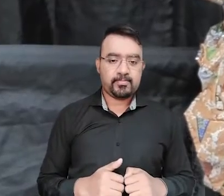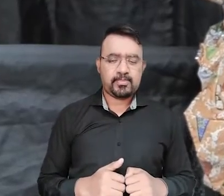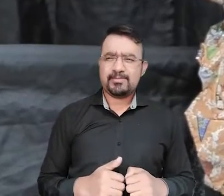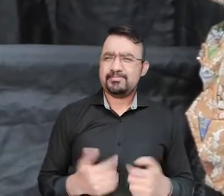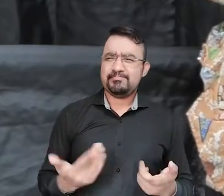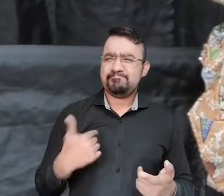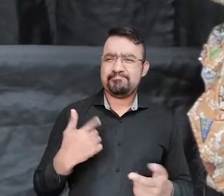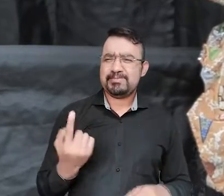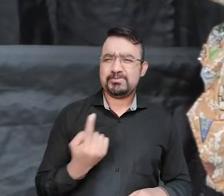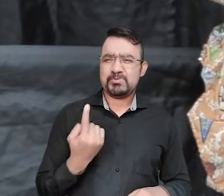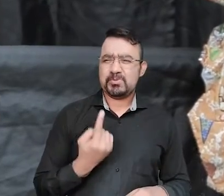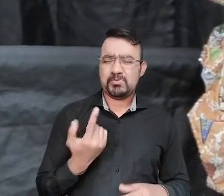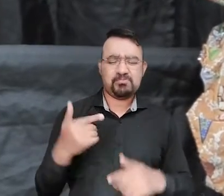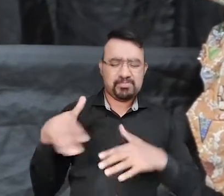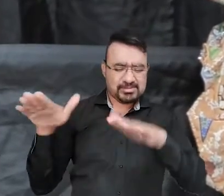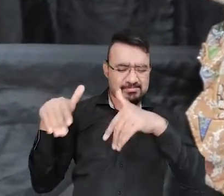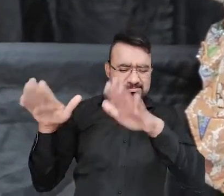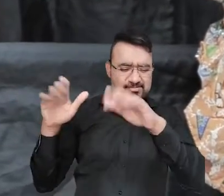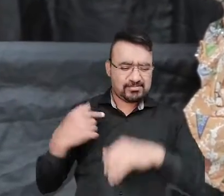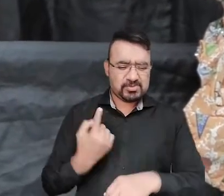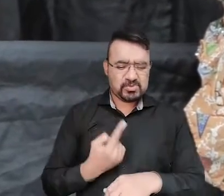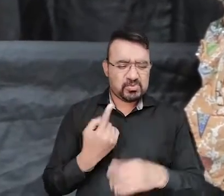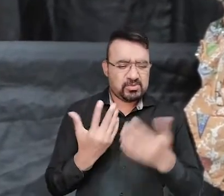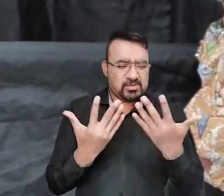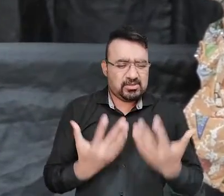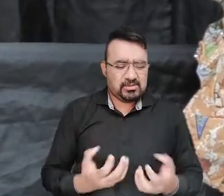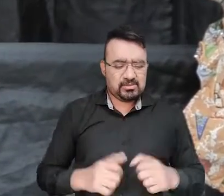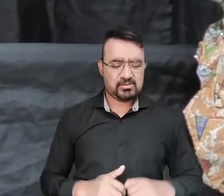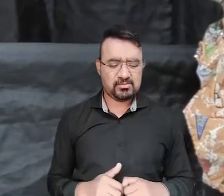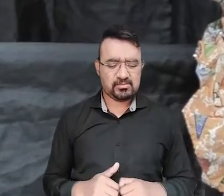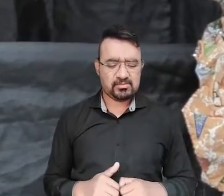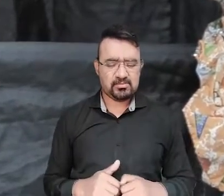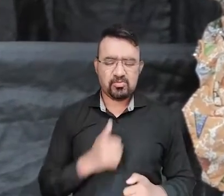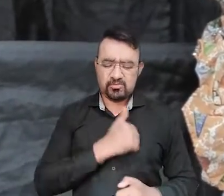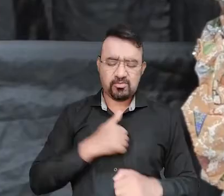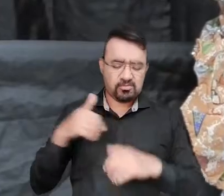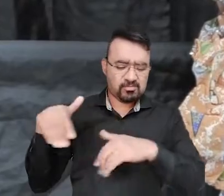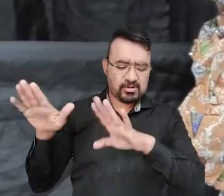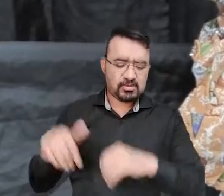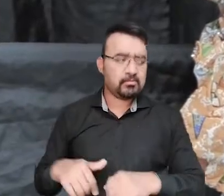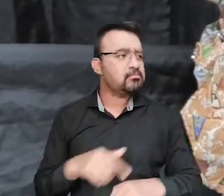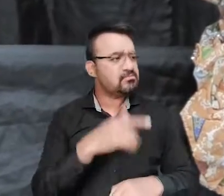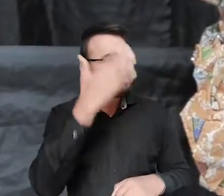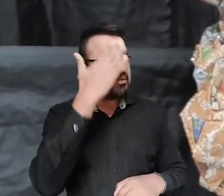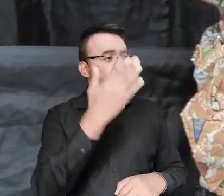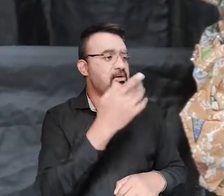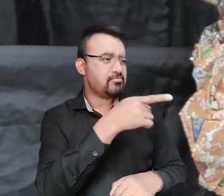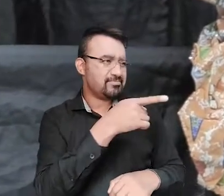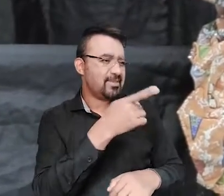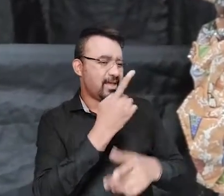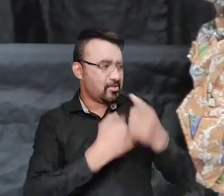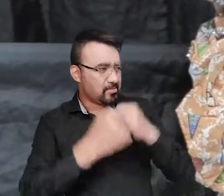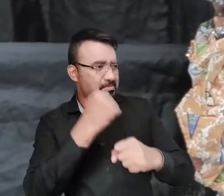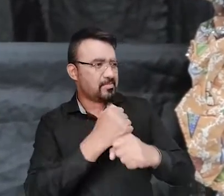Quiero estar solo. Vete, por favor. Sé que estás triste. Hace un año tu mami ya no